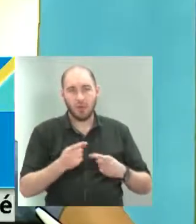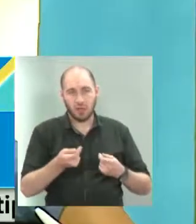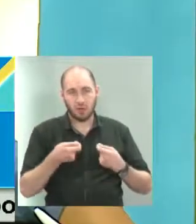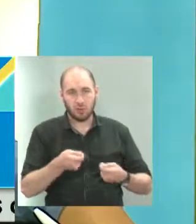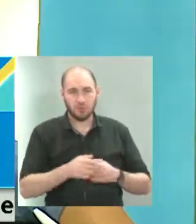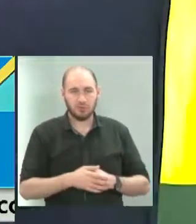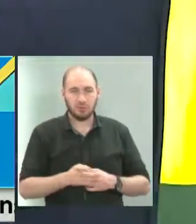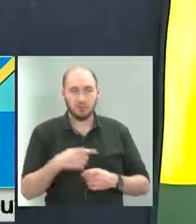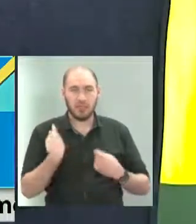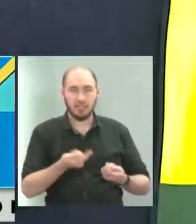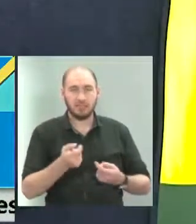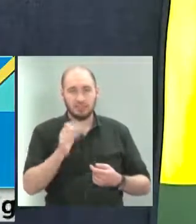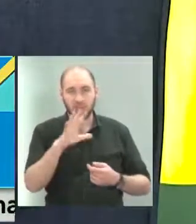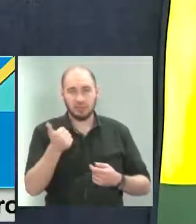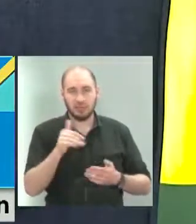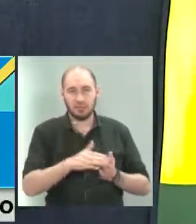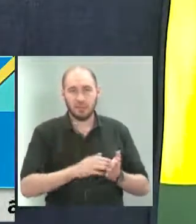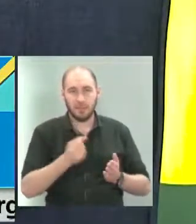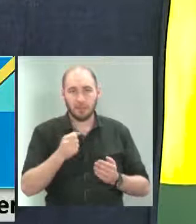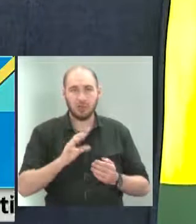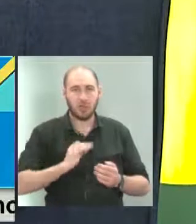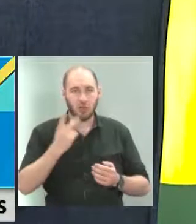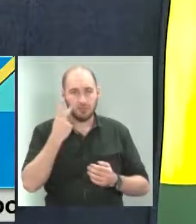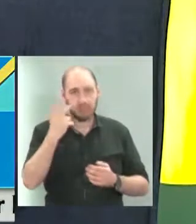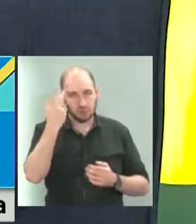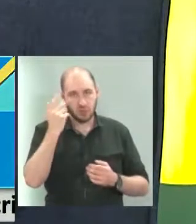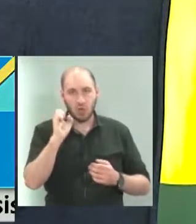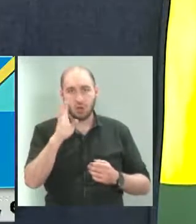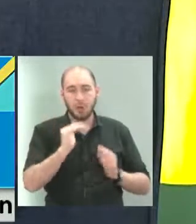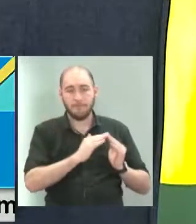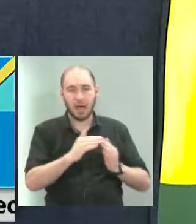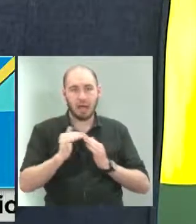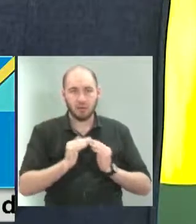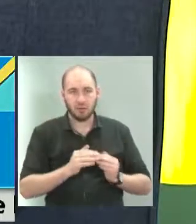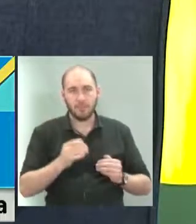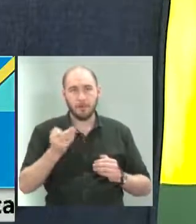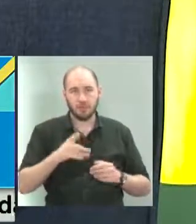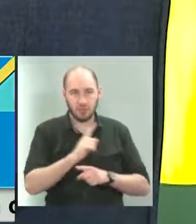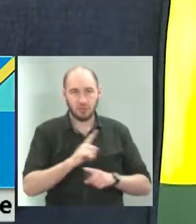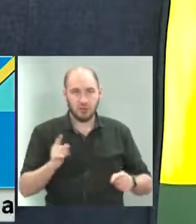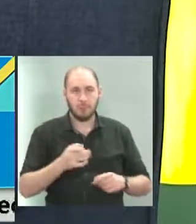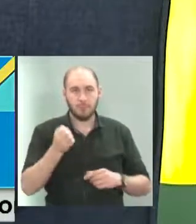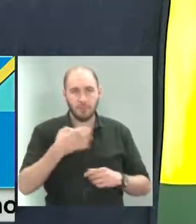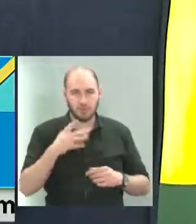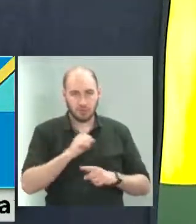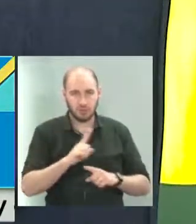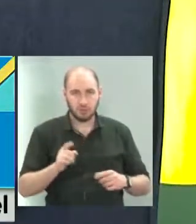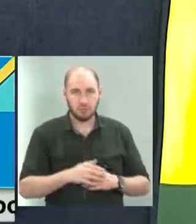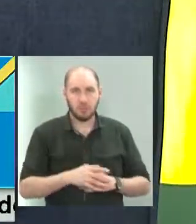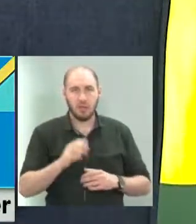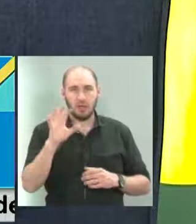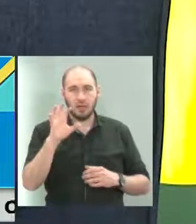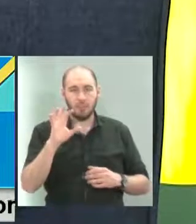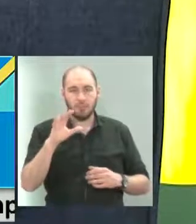dado 56 millones de pesos en el 2018 a clubes barriales, amateur, ¿no? Amateur total en toda la